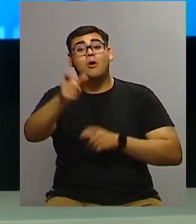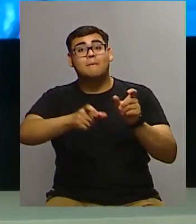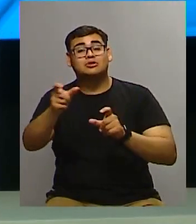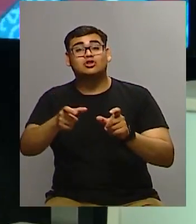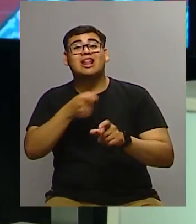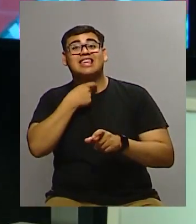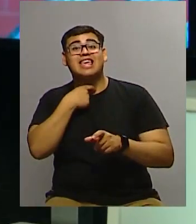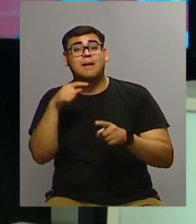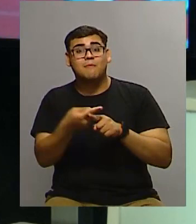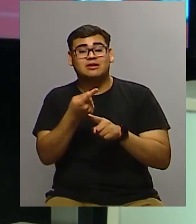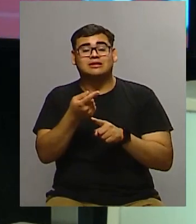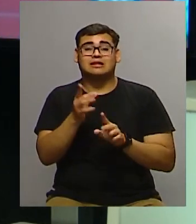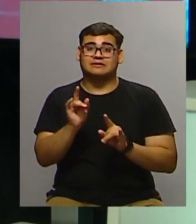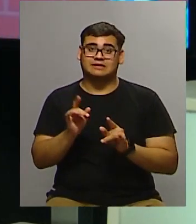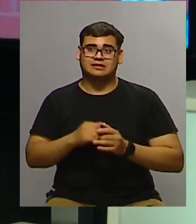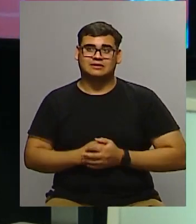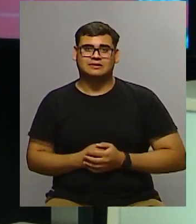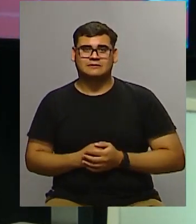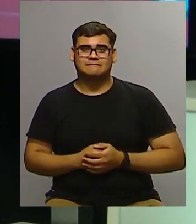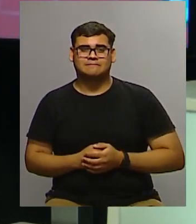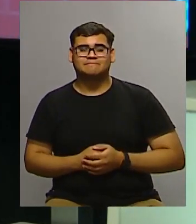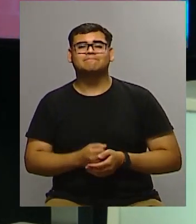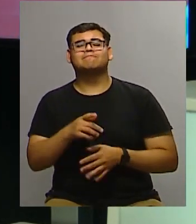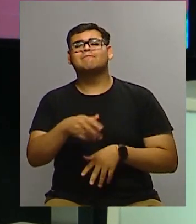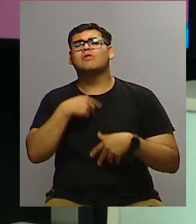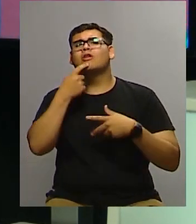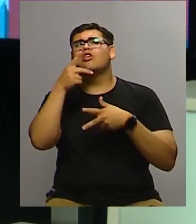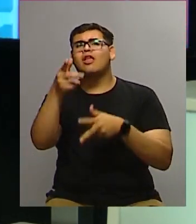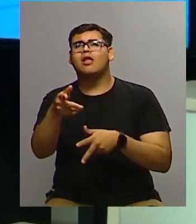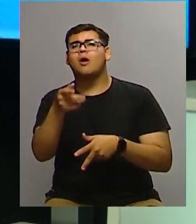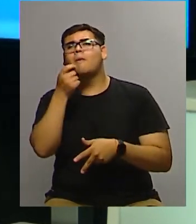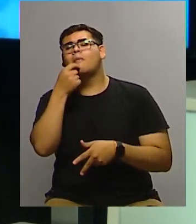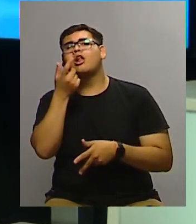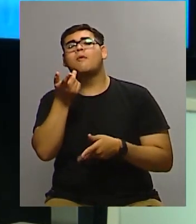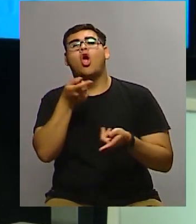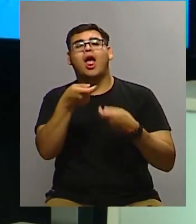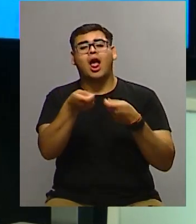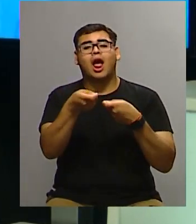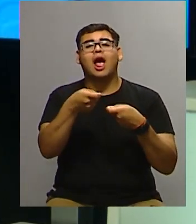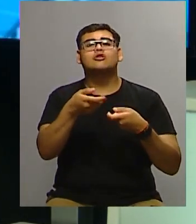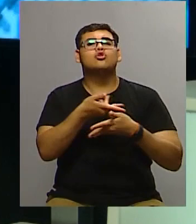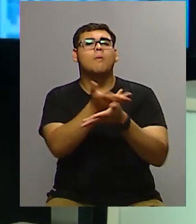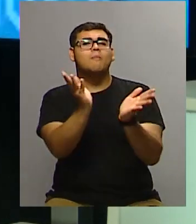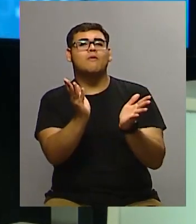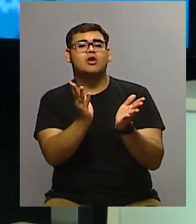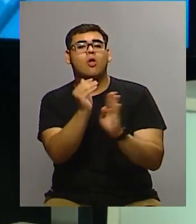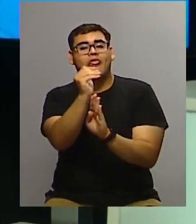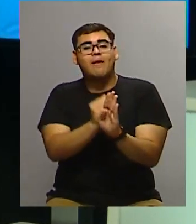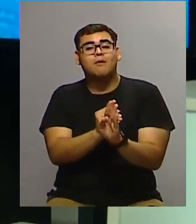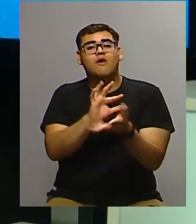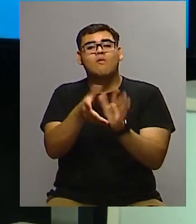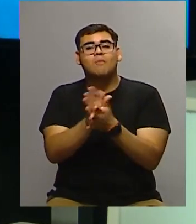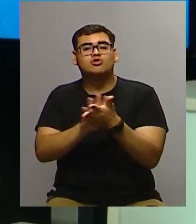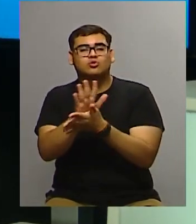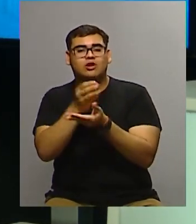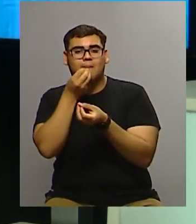Martín, mucho se dice de que una de las grandes soluciones sería disminuir el gasto público, ¿no? Que uno entiende es tal